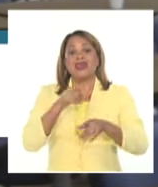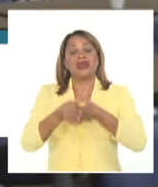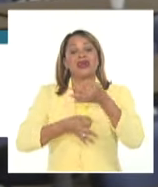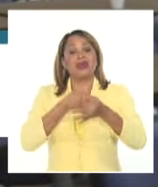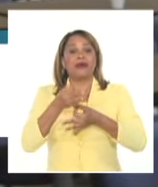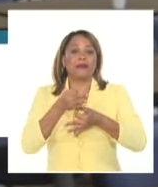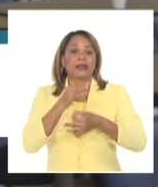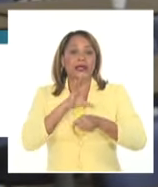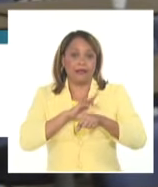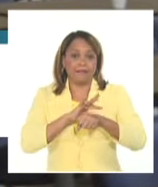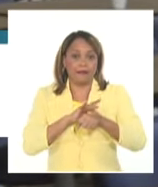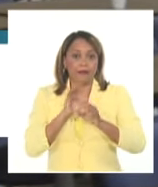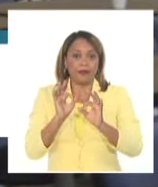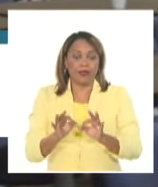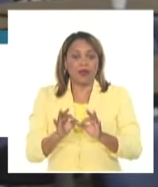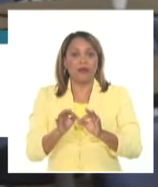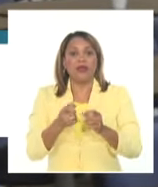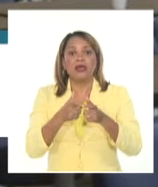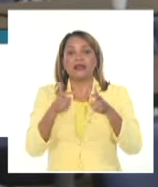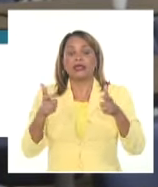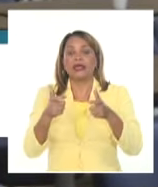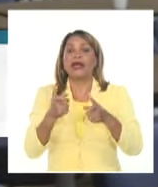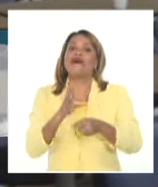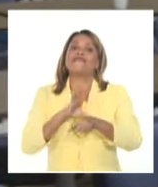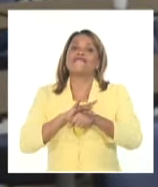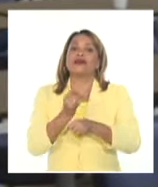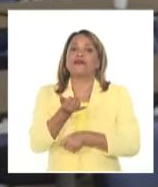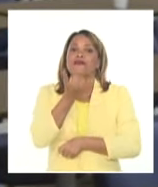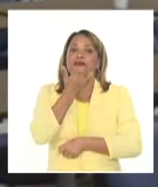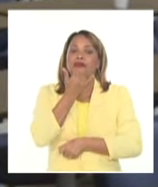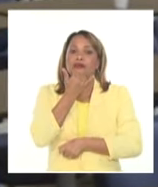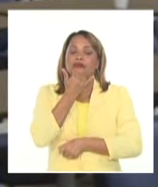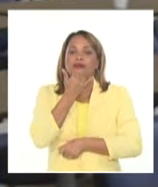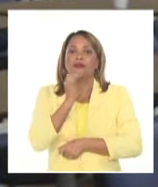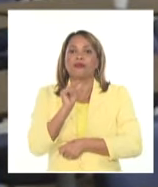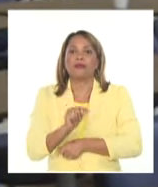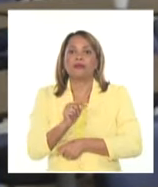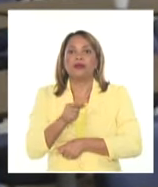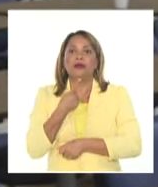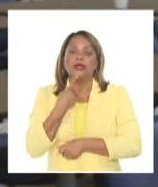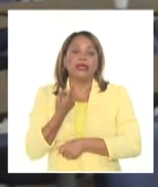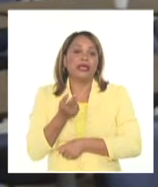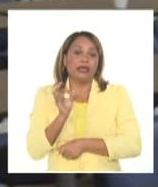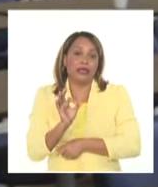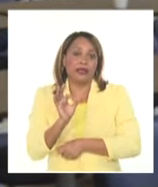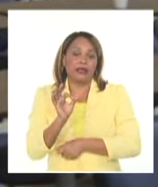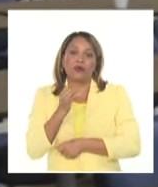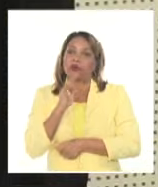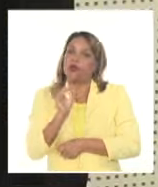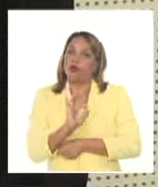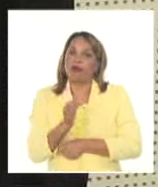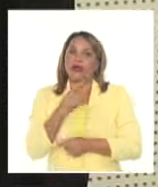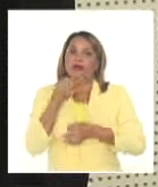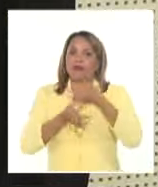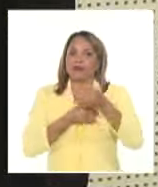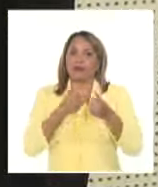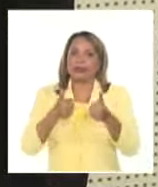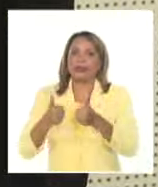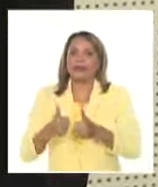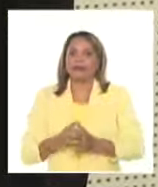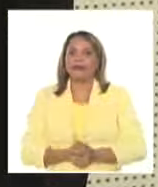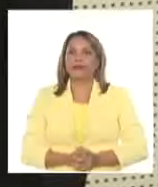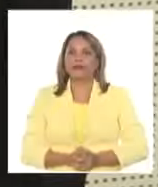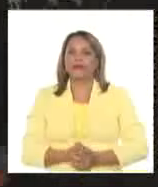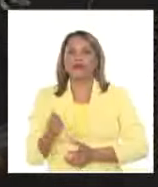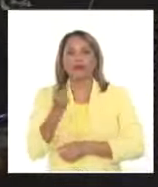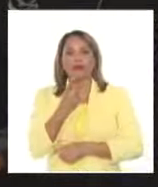de redes mucho más extensas de implicación córtico-subcortical que no se han descrito de forma clásica. Ambos jóvenes